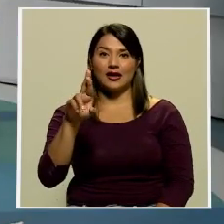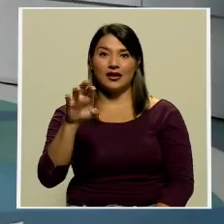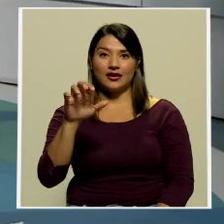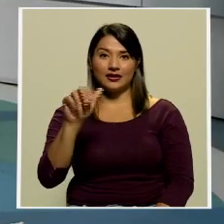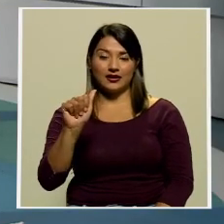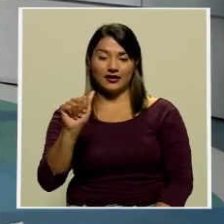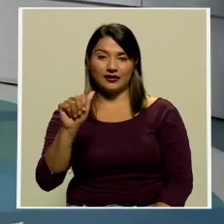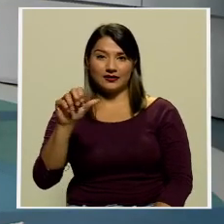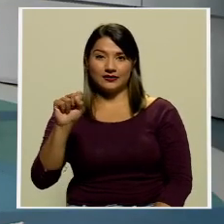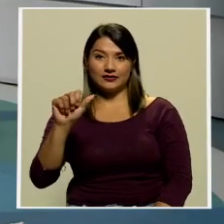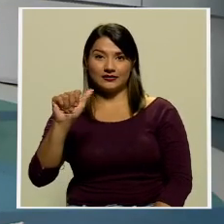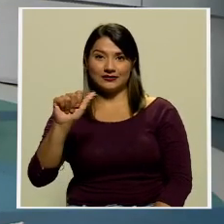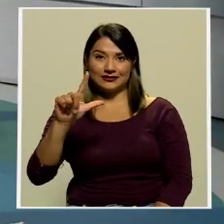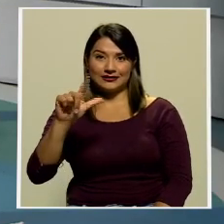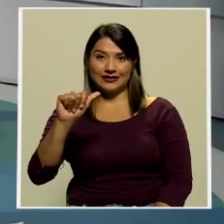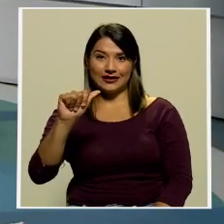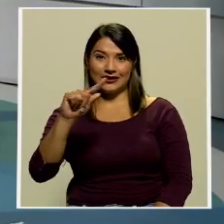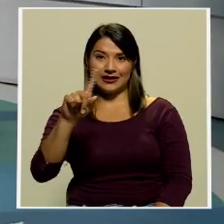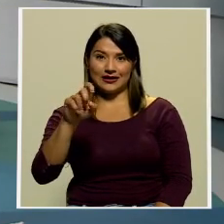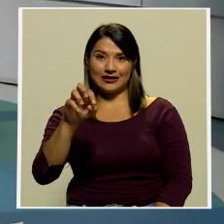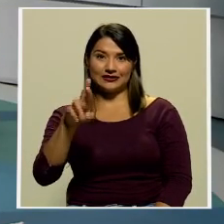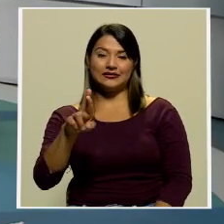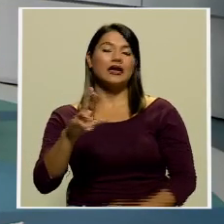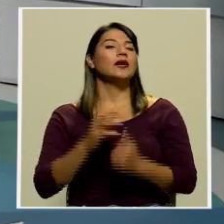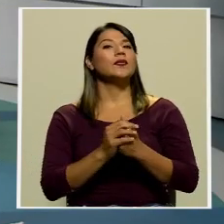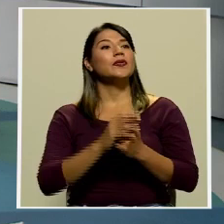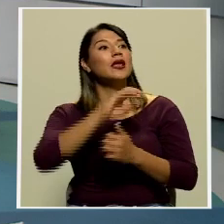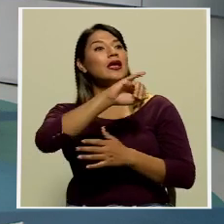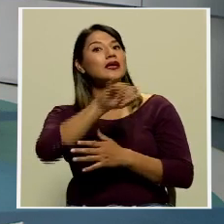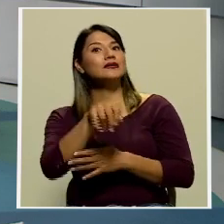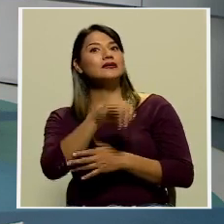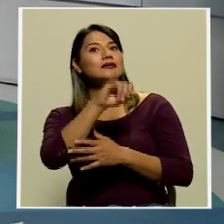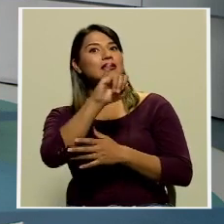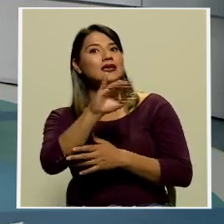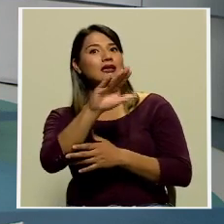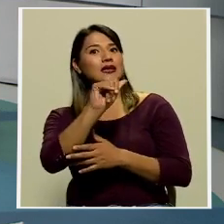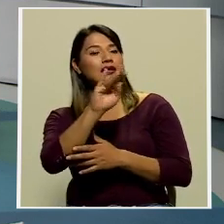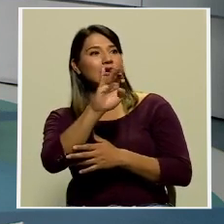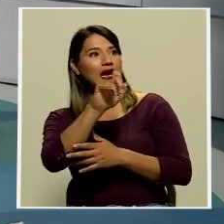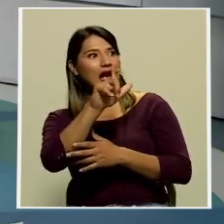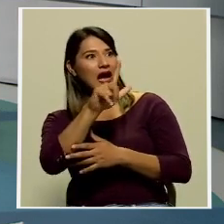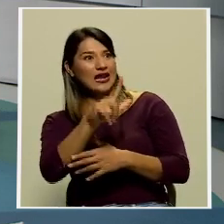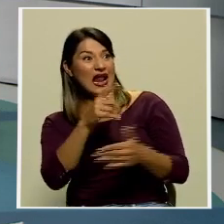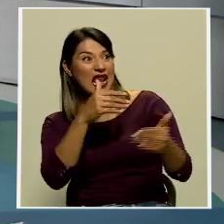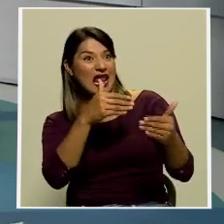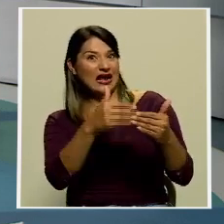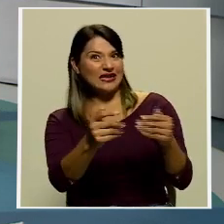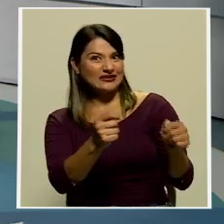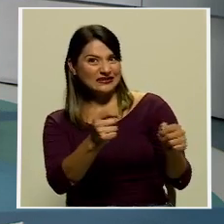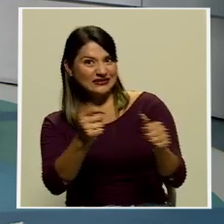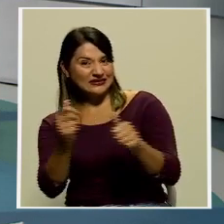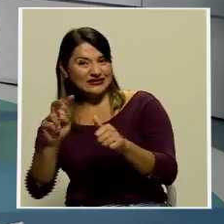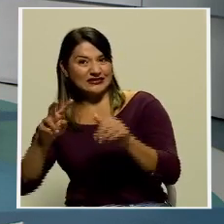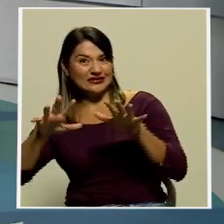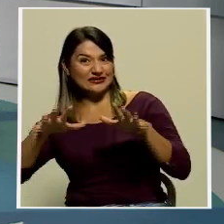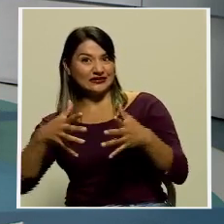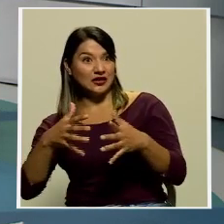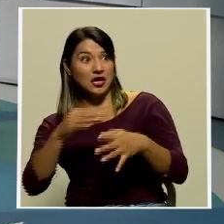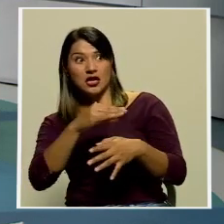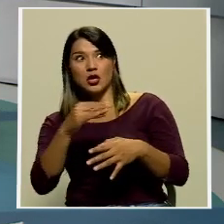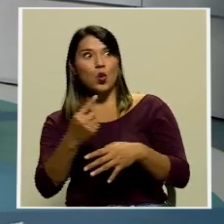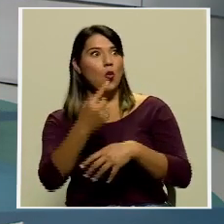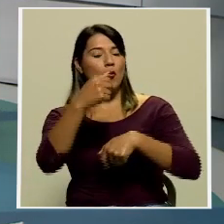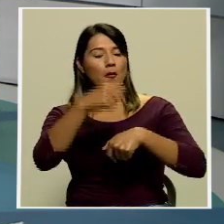Jicaral estaba como sentenciado y de pronto sacó la casta y está arriba, dando la